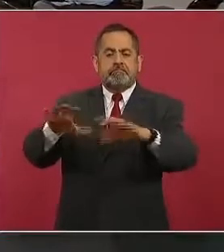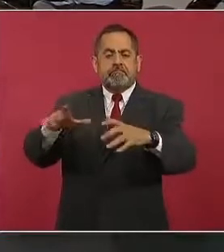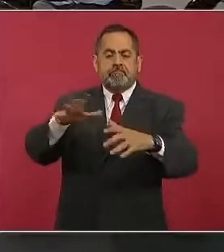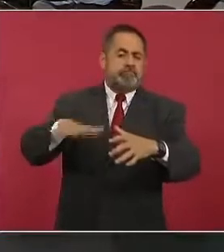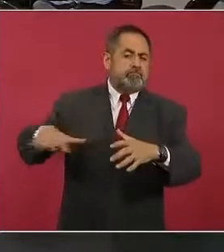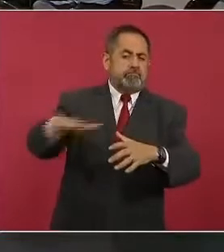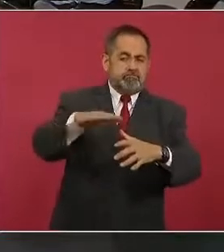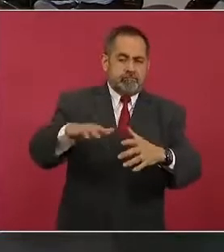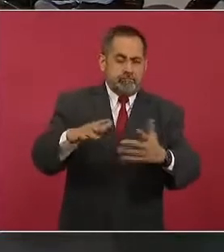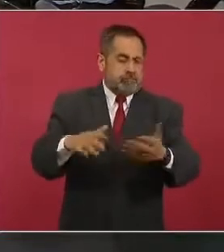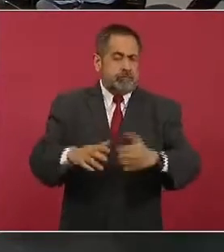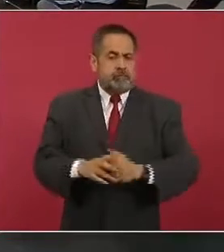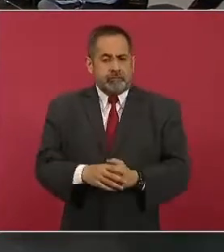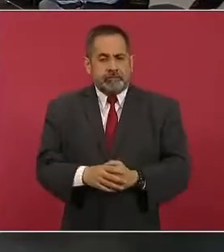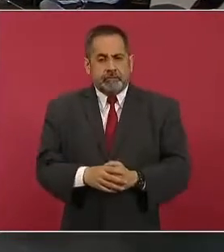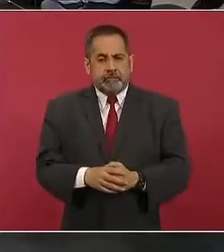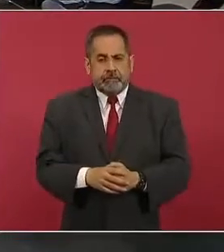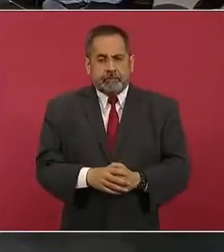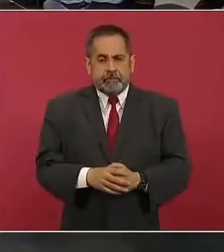Los